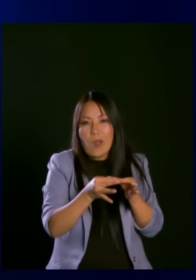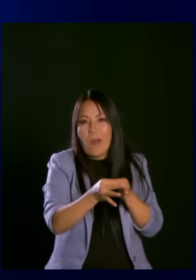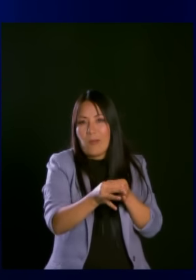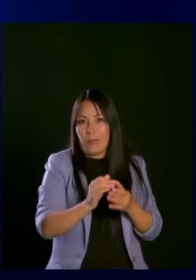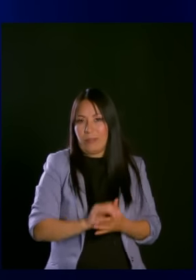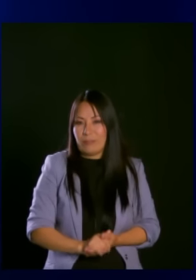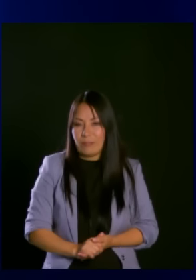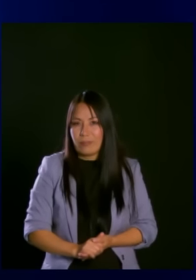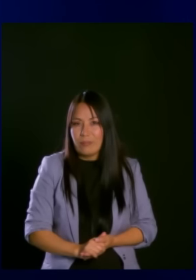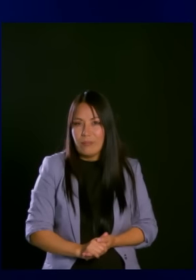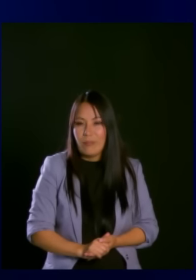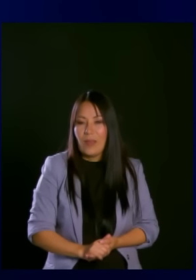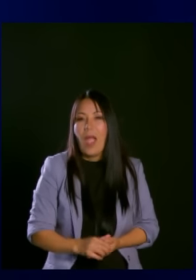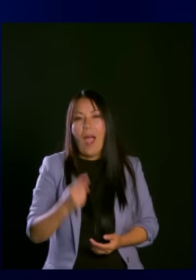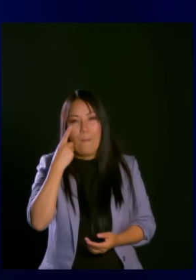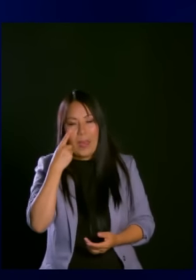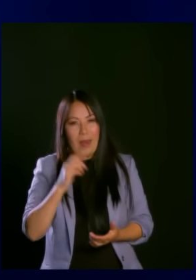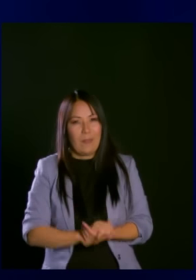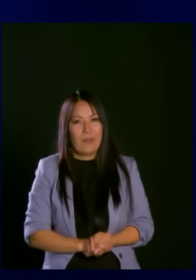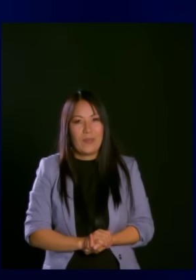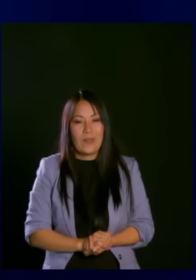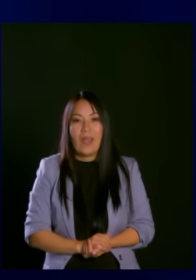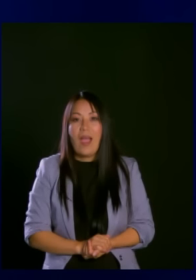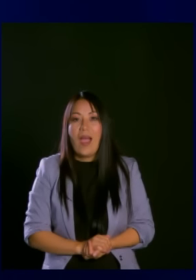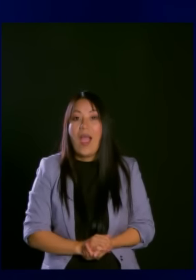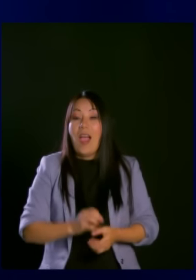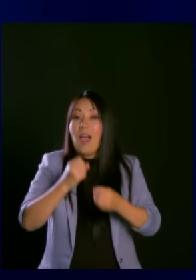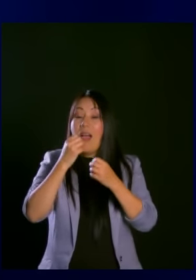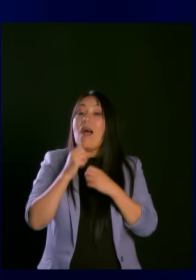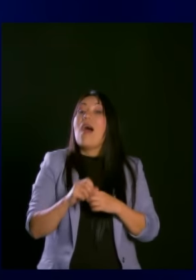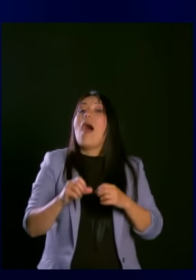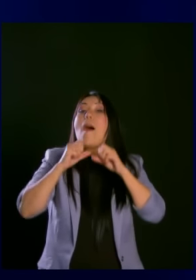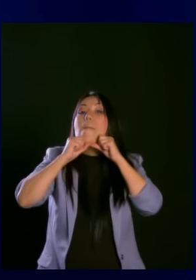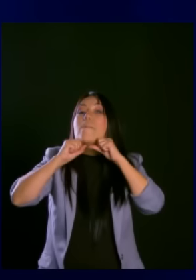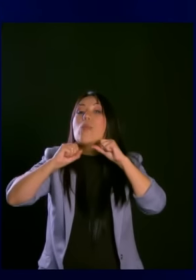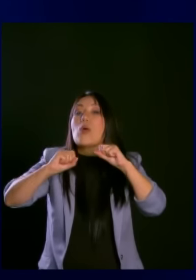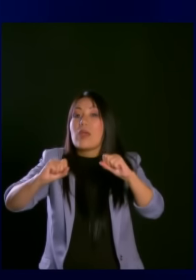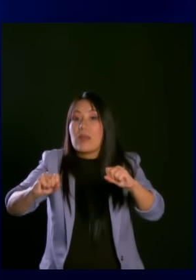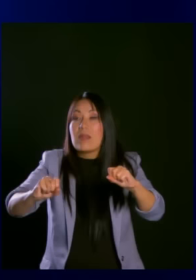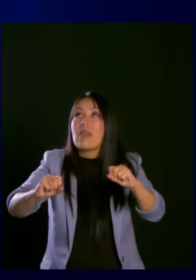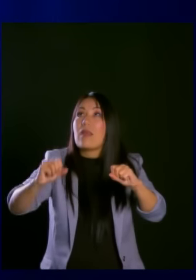que aquel hombre a quien le dieron la ley, lo que anda buscando es gracia.